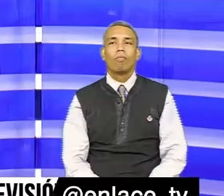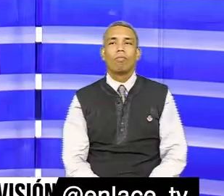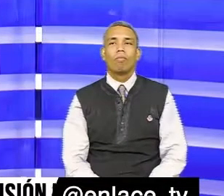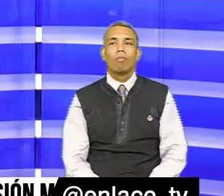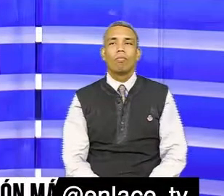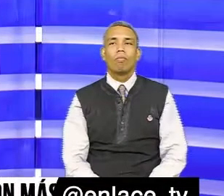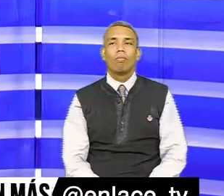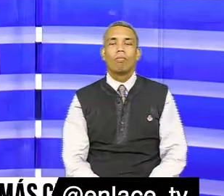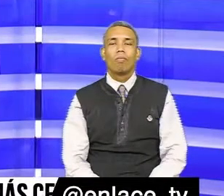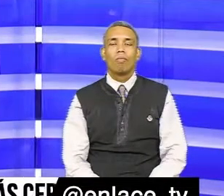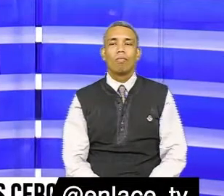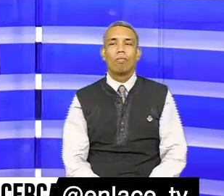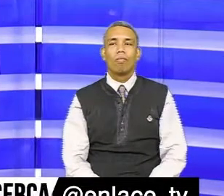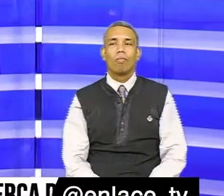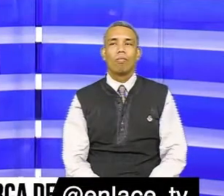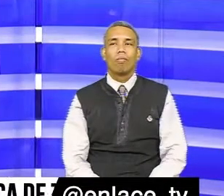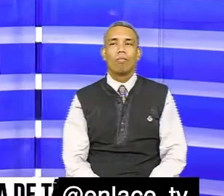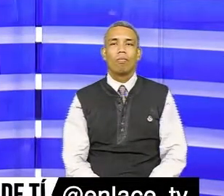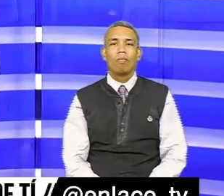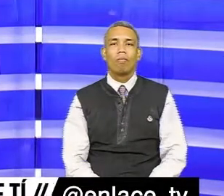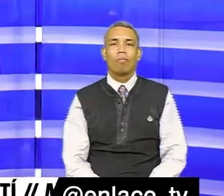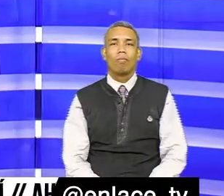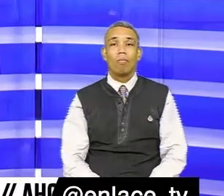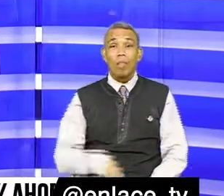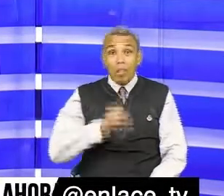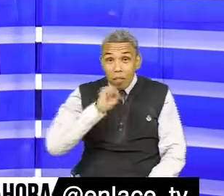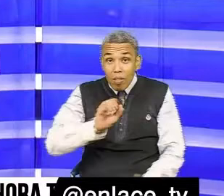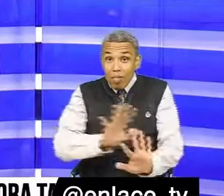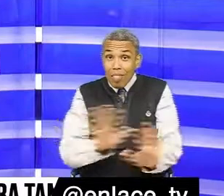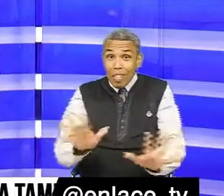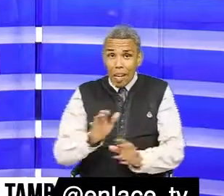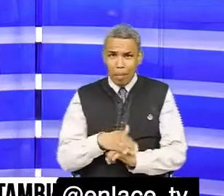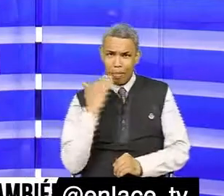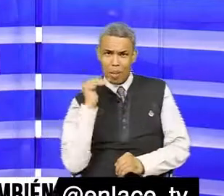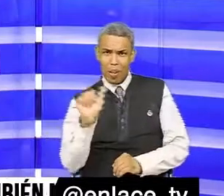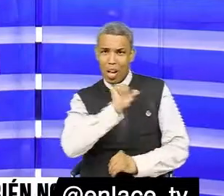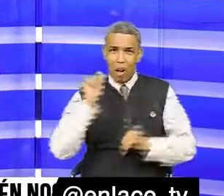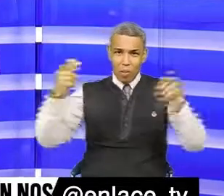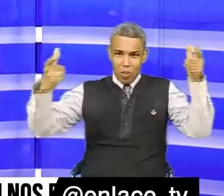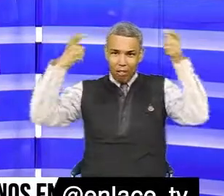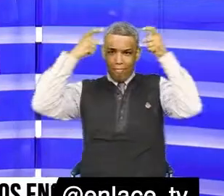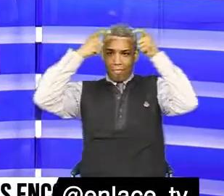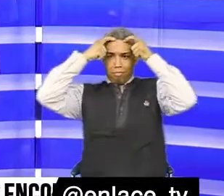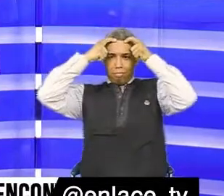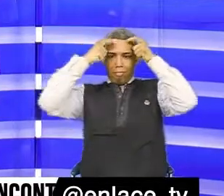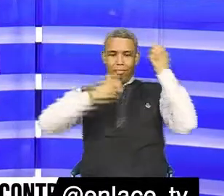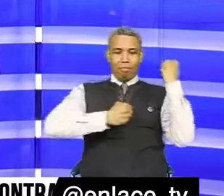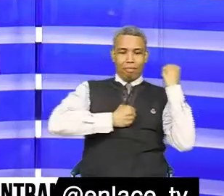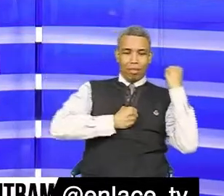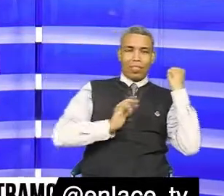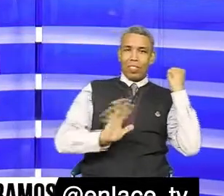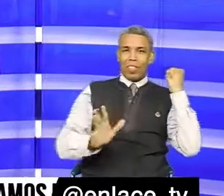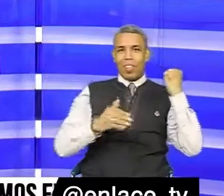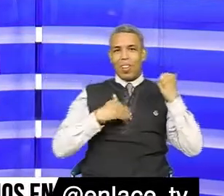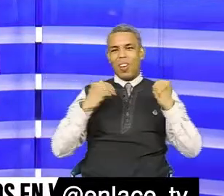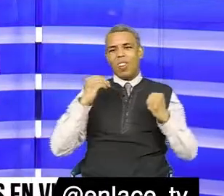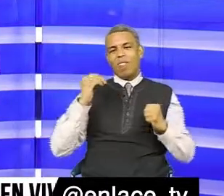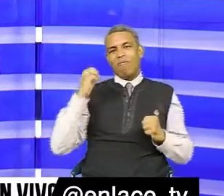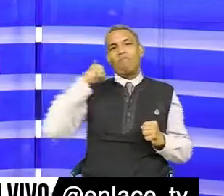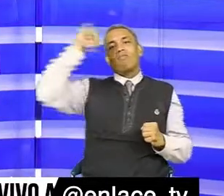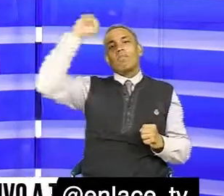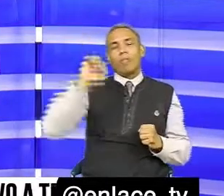y barrancabermeja ya tiene reina nacional de la piqueria luego de haberse cumplido la cuarta versión del festival nacional de la piqueria en el